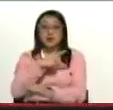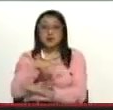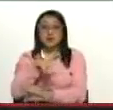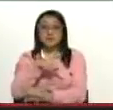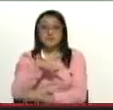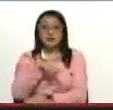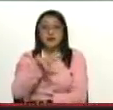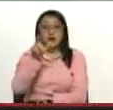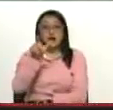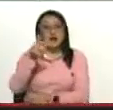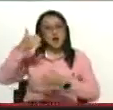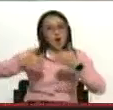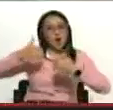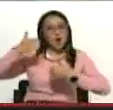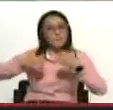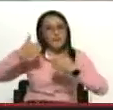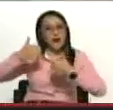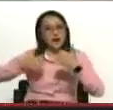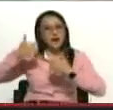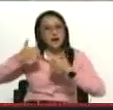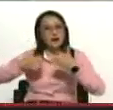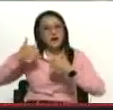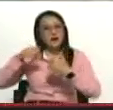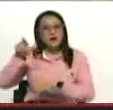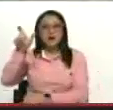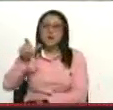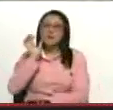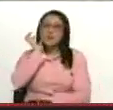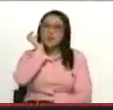él compara a esa mujer